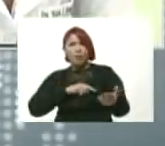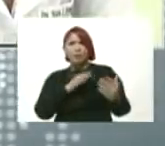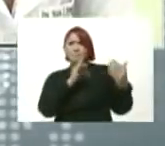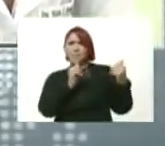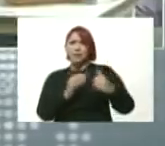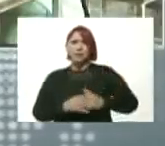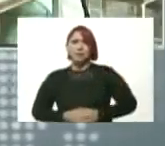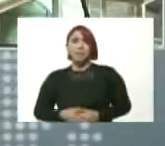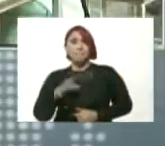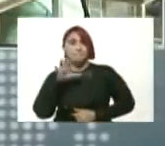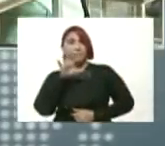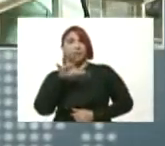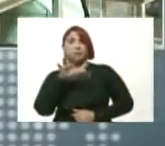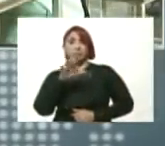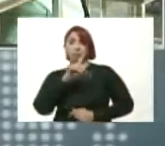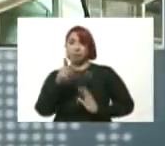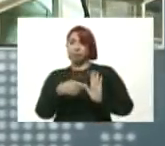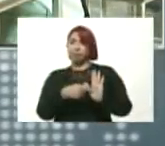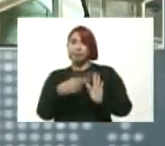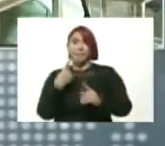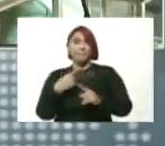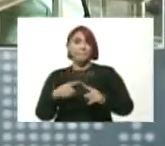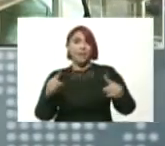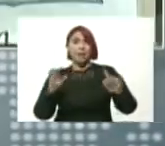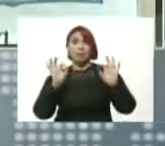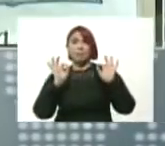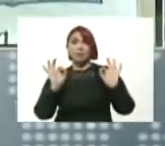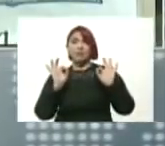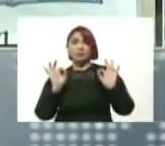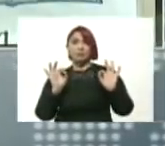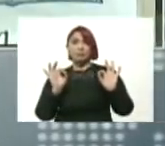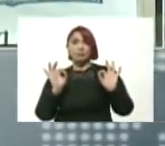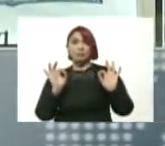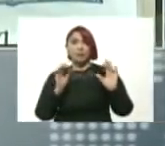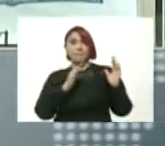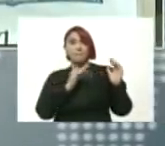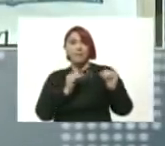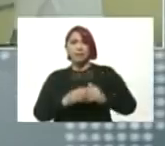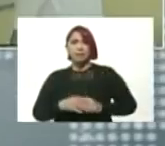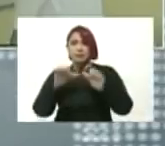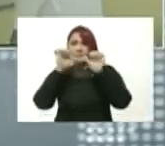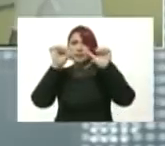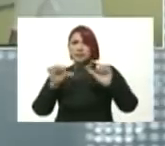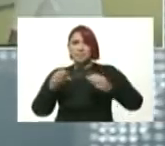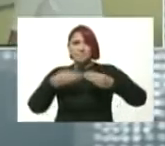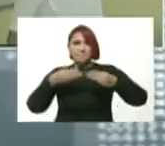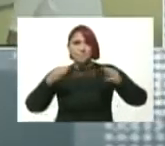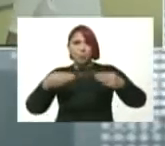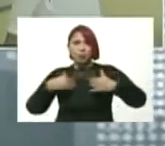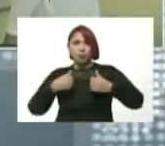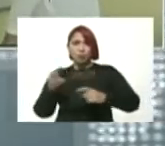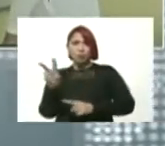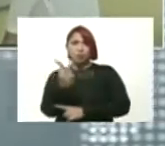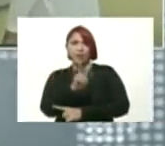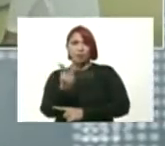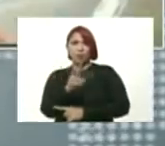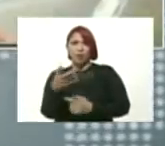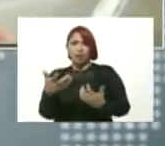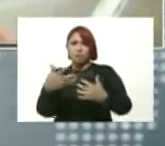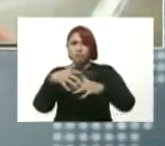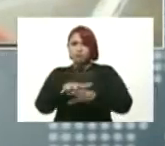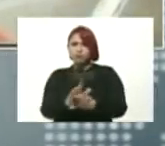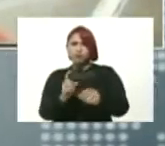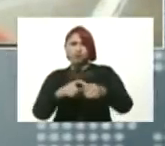esperanza de un país pero específicamente son la esperanza del sistema público de salud de venezuela integrado